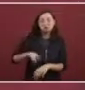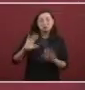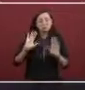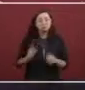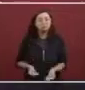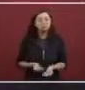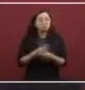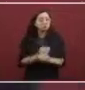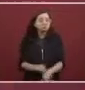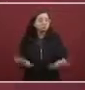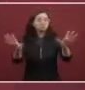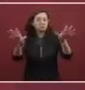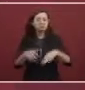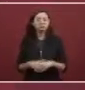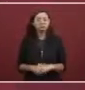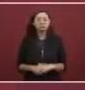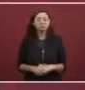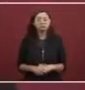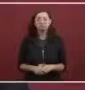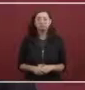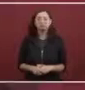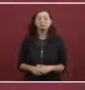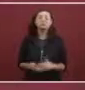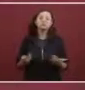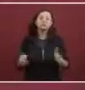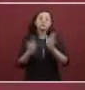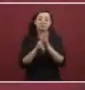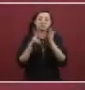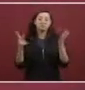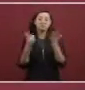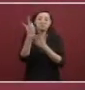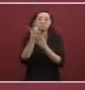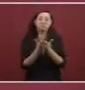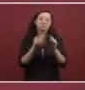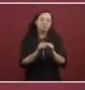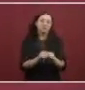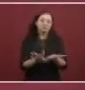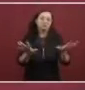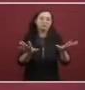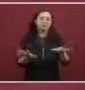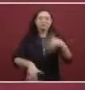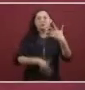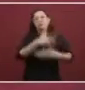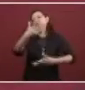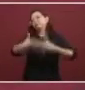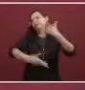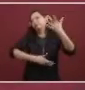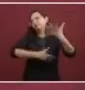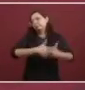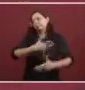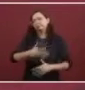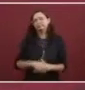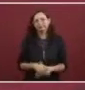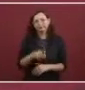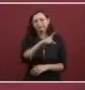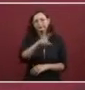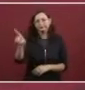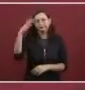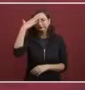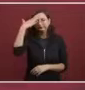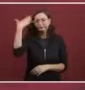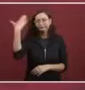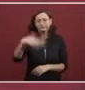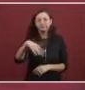Y ese periódico publica la lista y ya sabemos lo que sucedió. Hay un